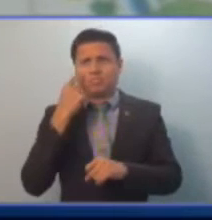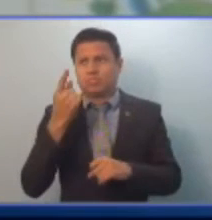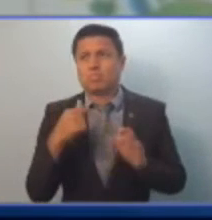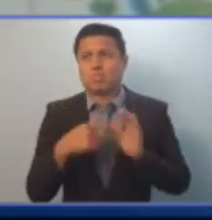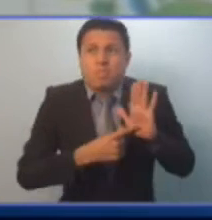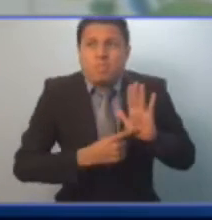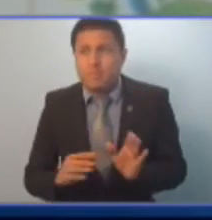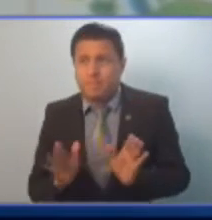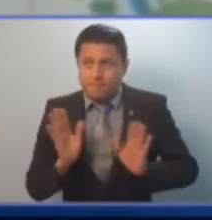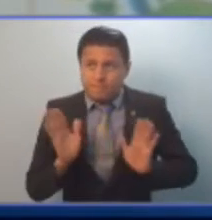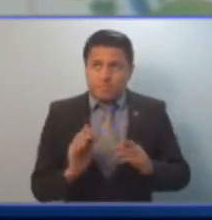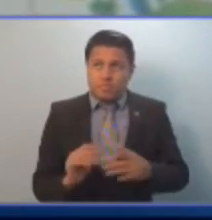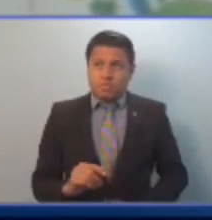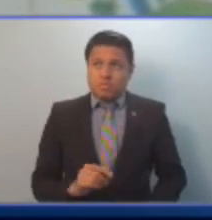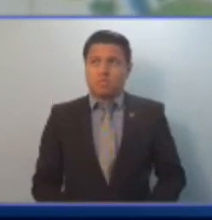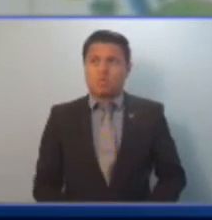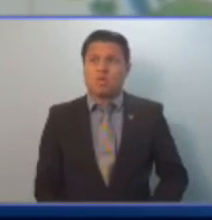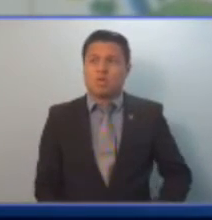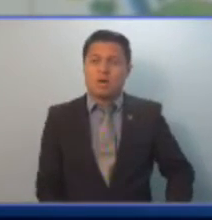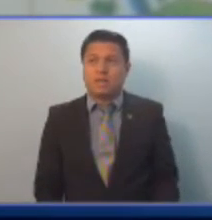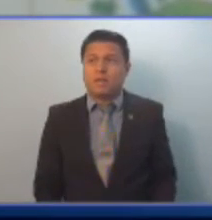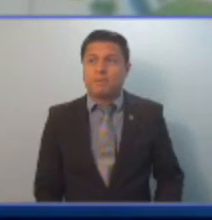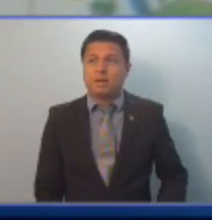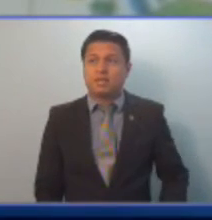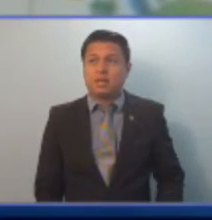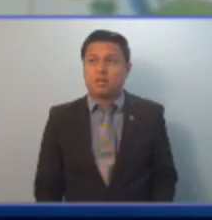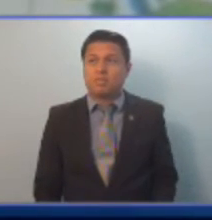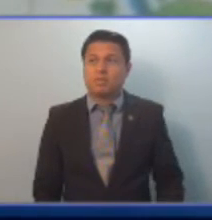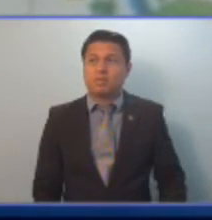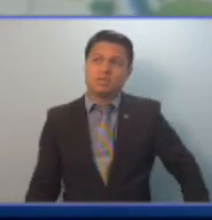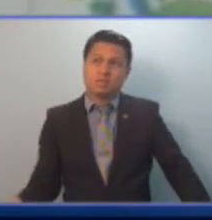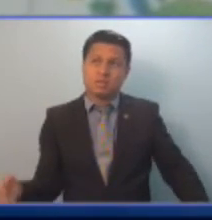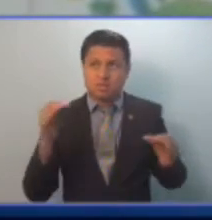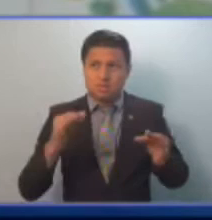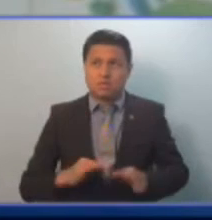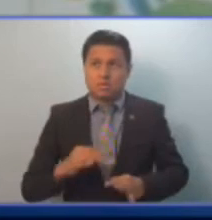vivencia personal. ¿Y sabe por qué? Porque la